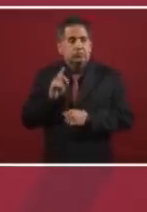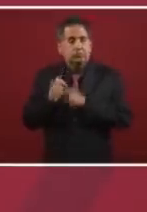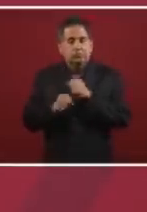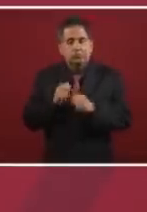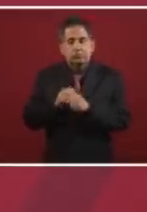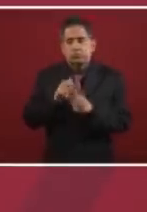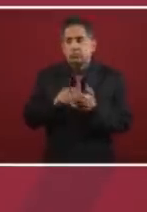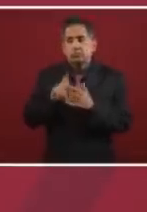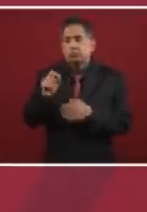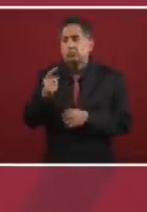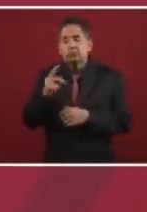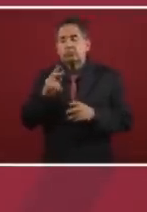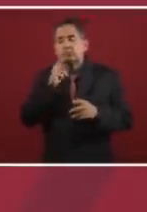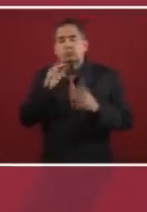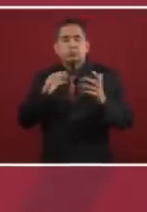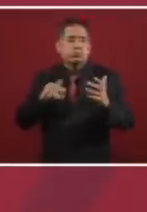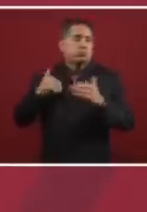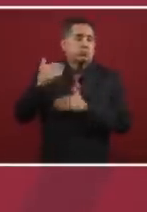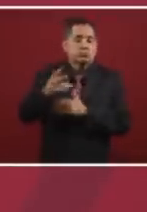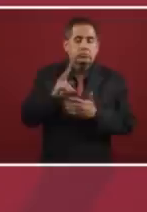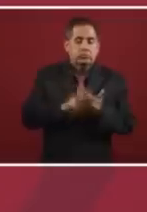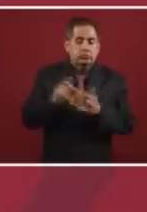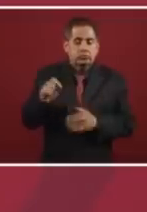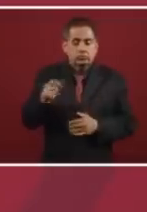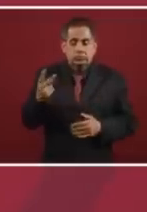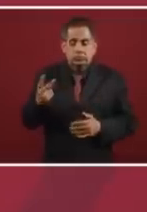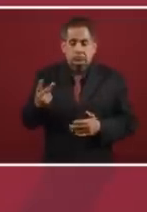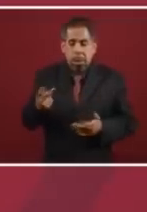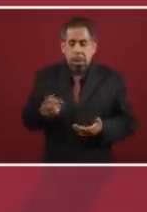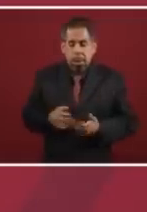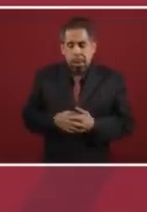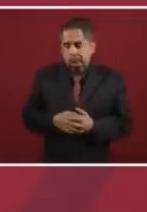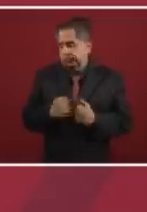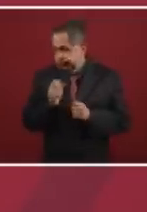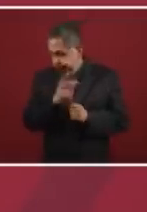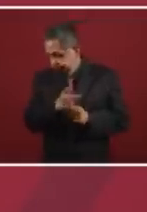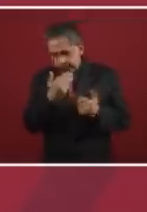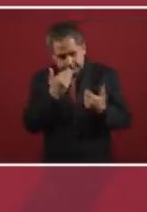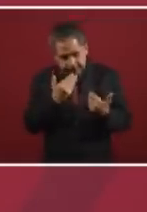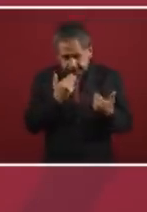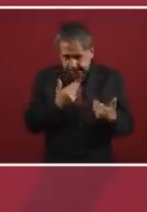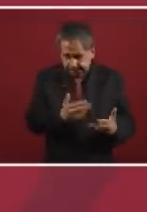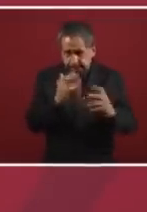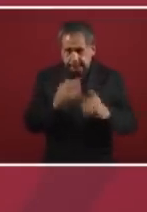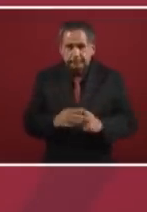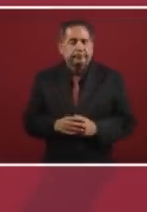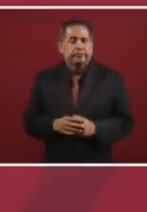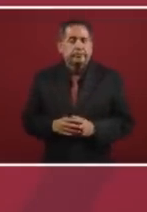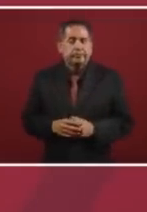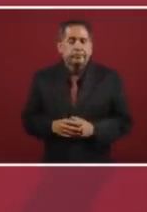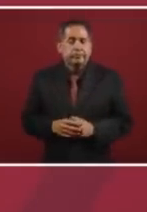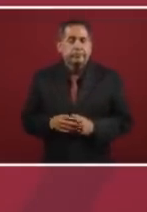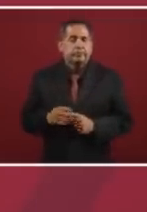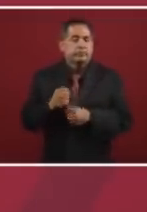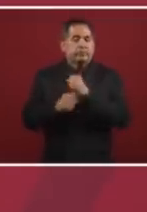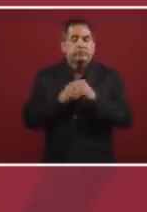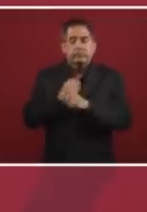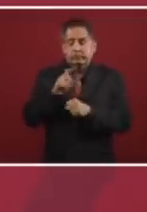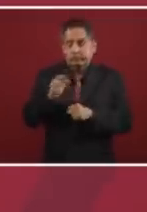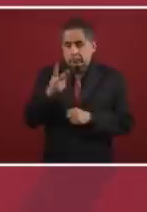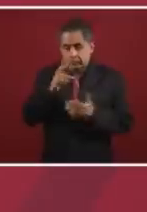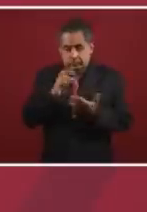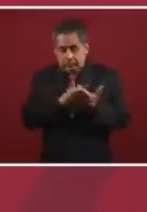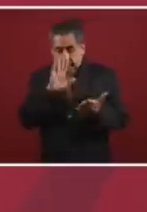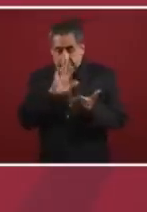hasta el 22 pues adelante del 22 pero que quede